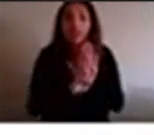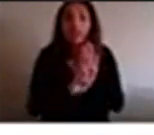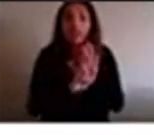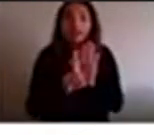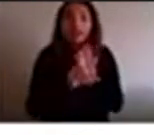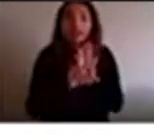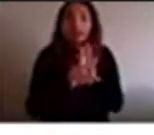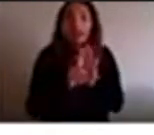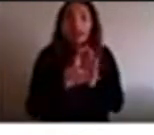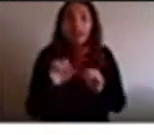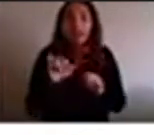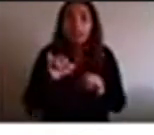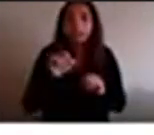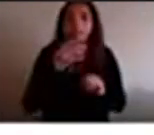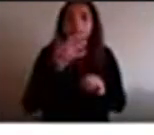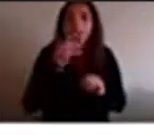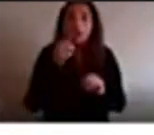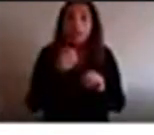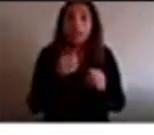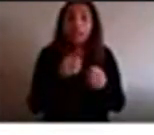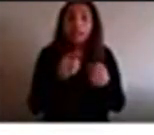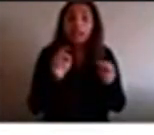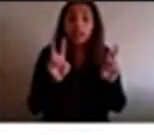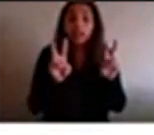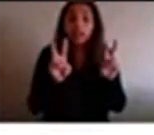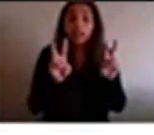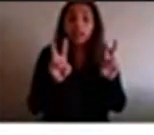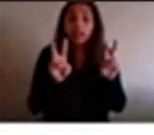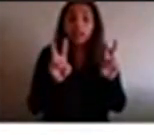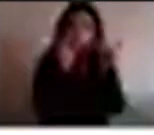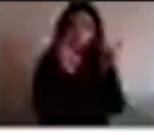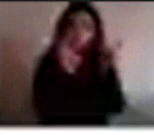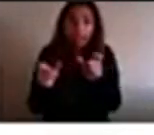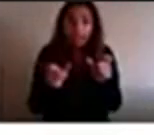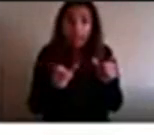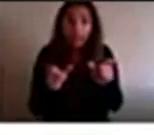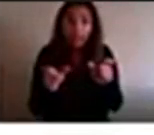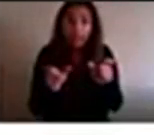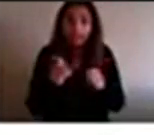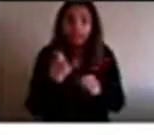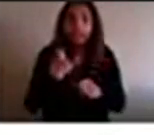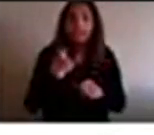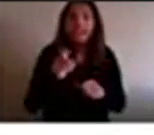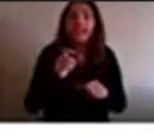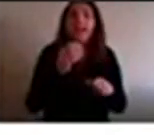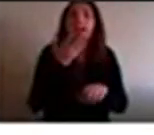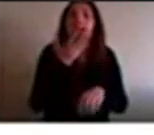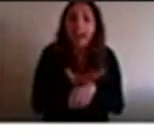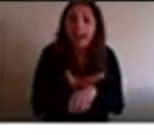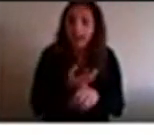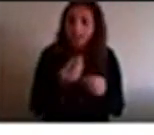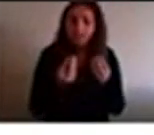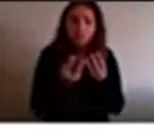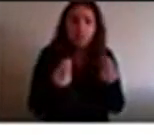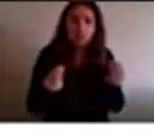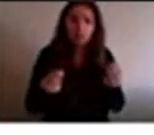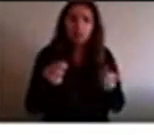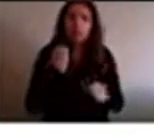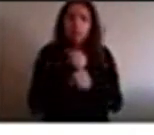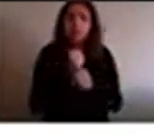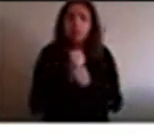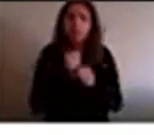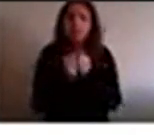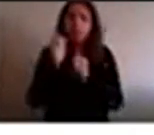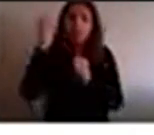en el cual en el sector de la vigilancia hay cerca de 400.000 trabajadores vigilantes y